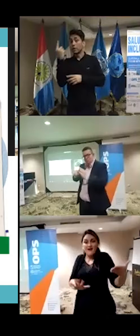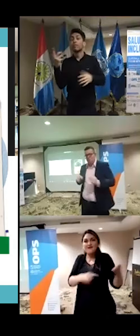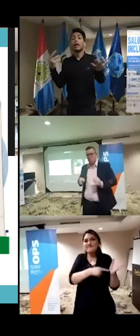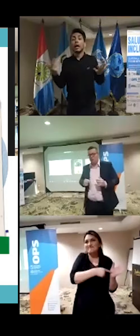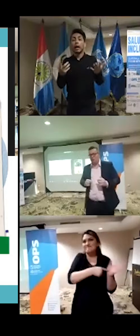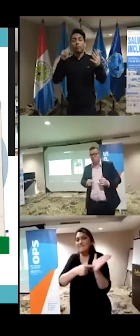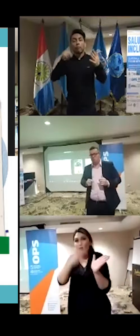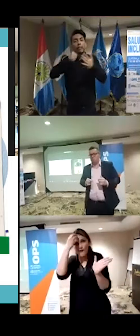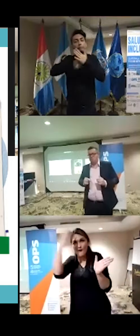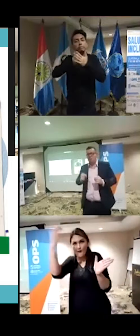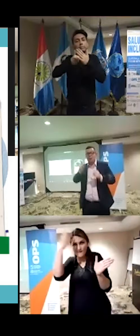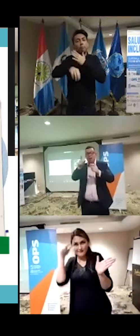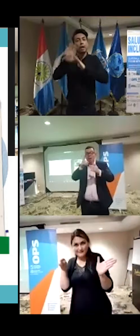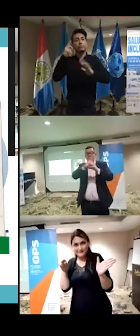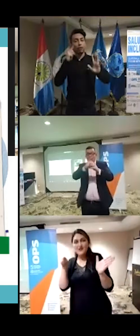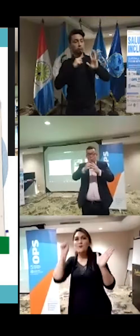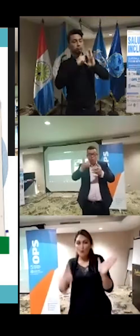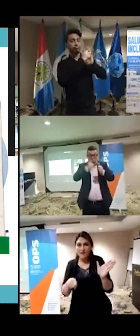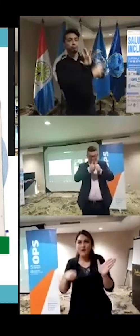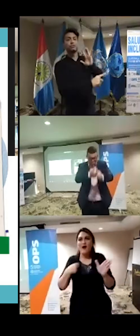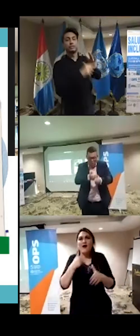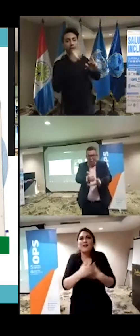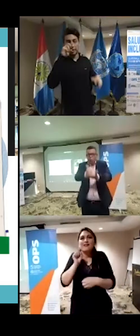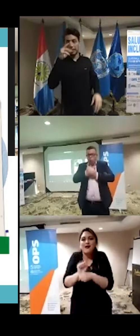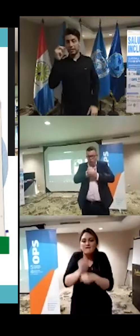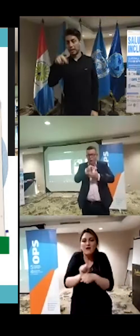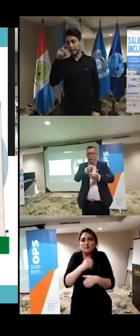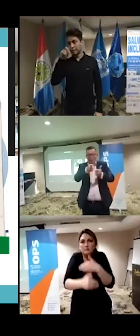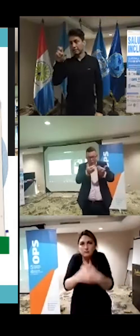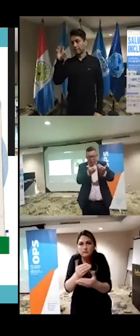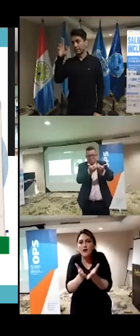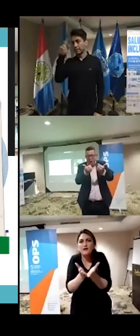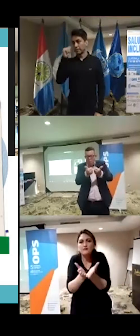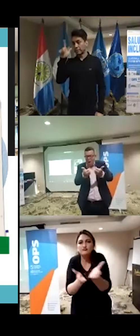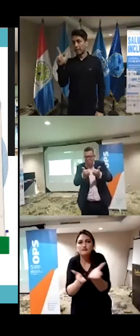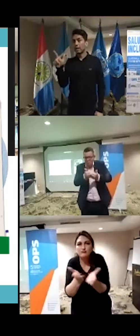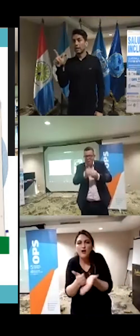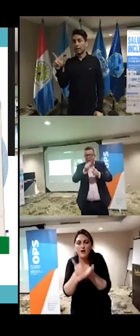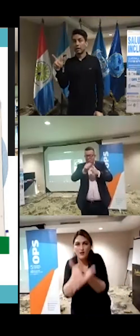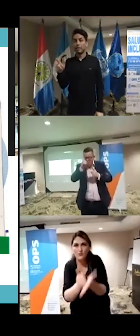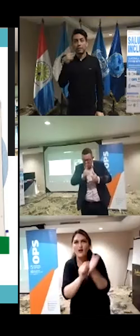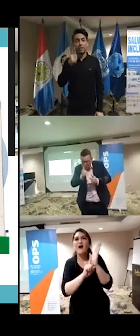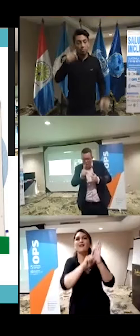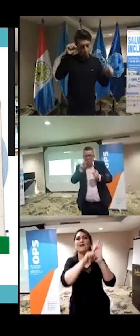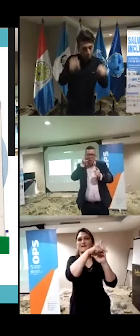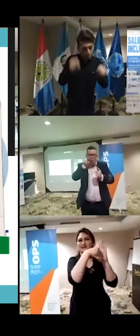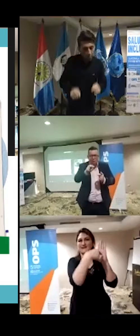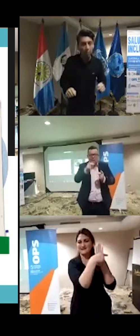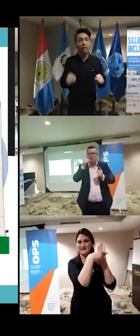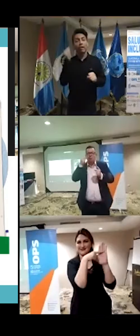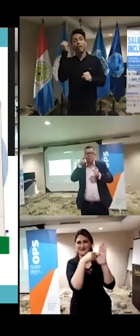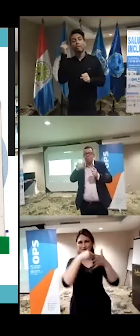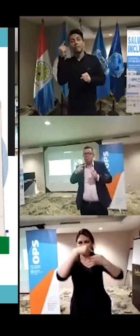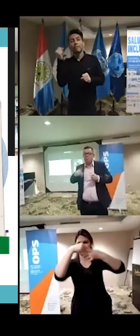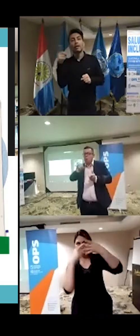acción mucho más transversales y teniendo ese enfoque interseccional del que le hemos estado conversando. Y permite, por supuesto, entender, en